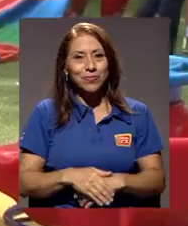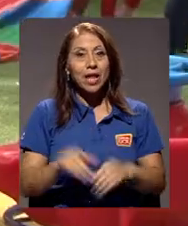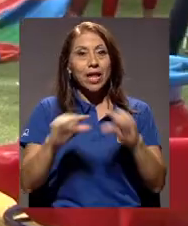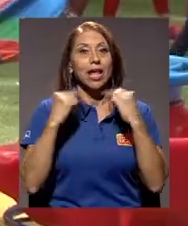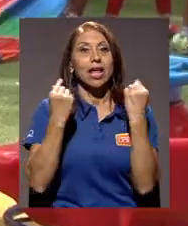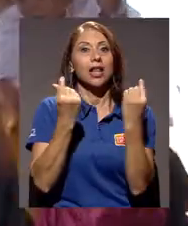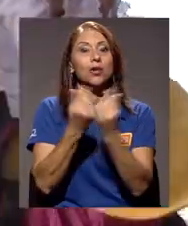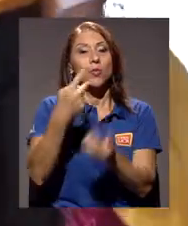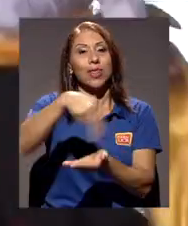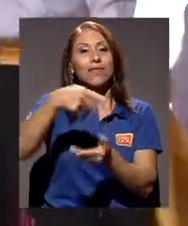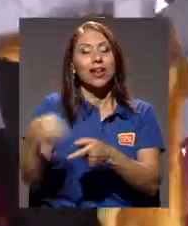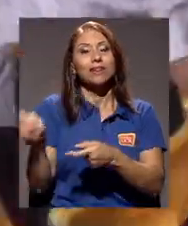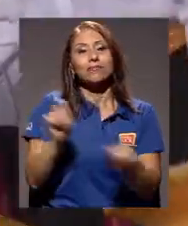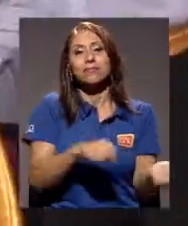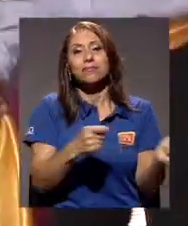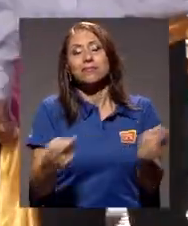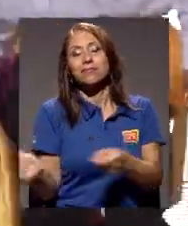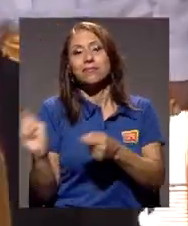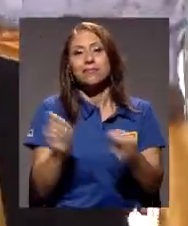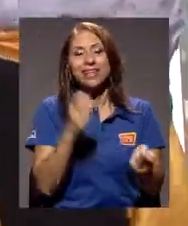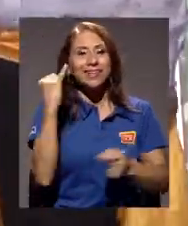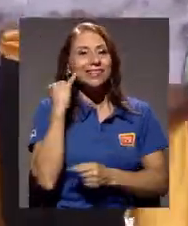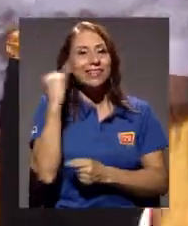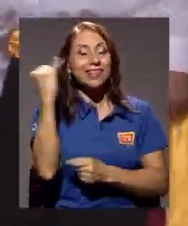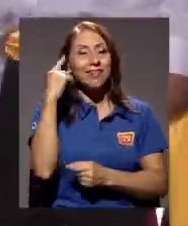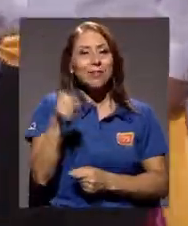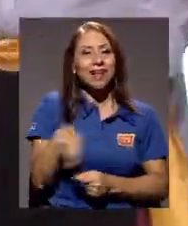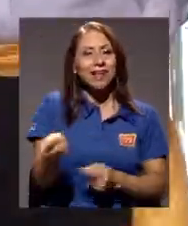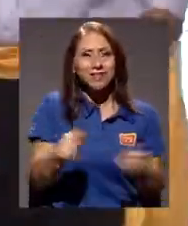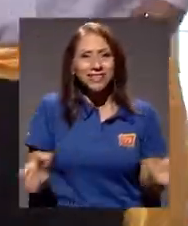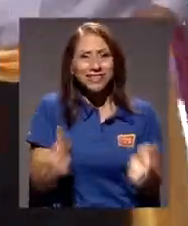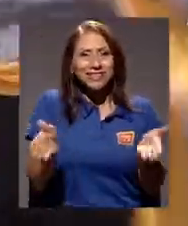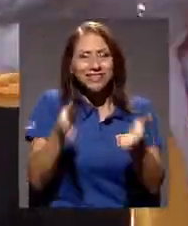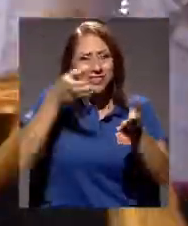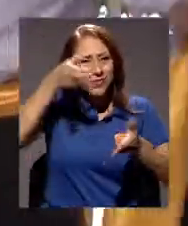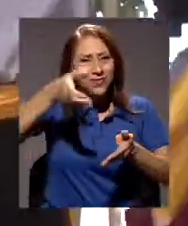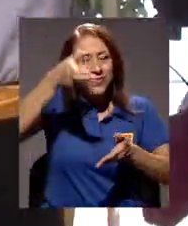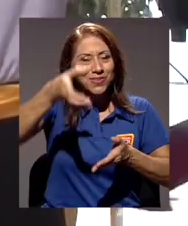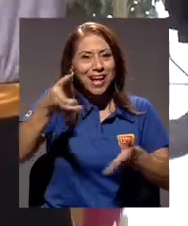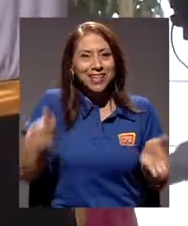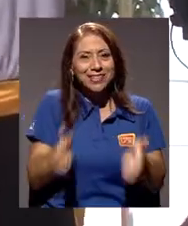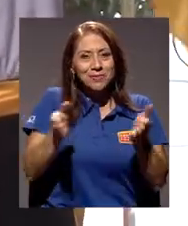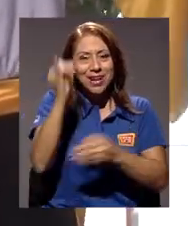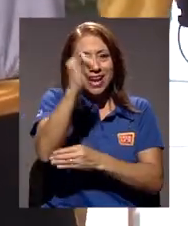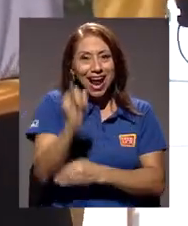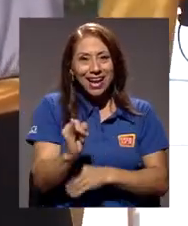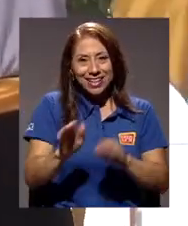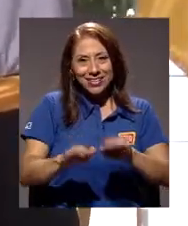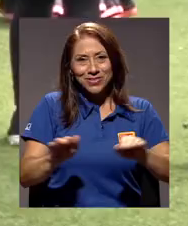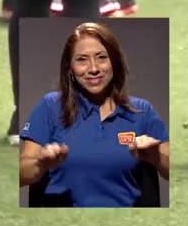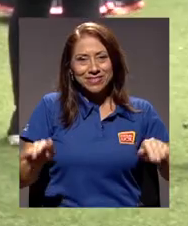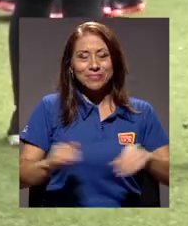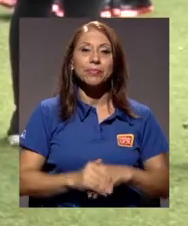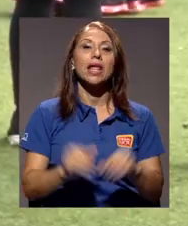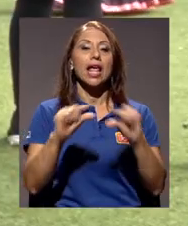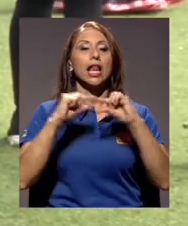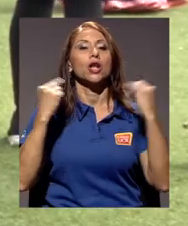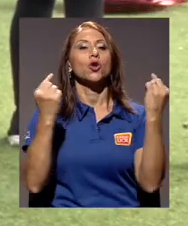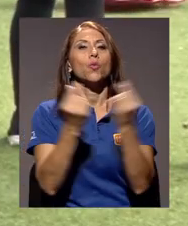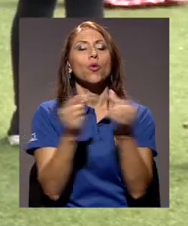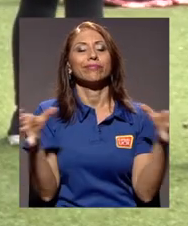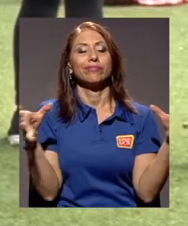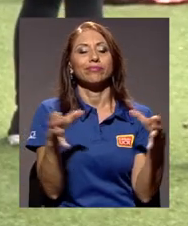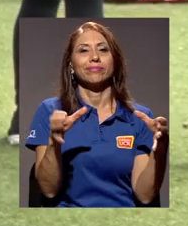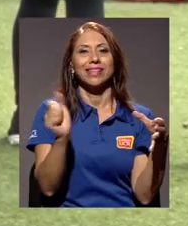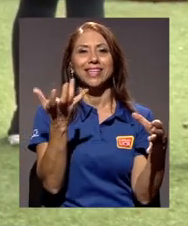de baile folclórico surge como una iniciativa para estimular la cultura y el arte en los más pequeños. El grupo consta de 17